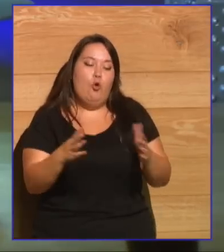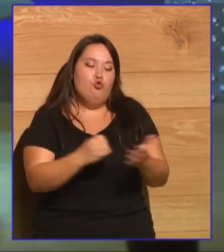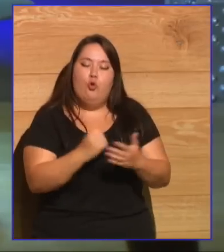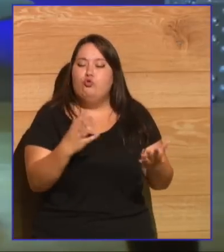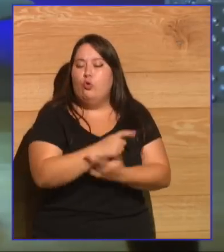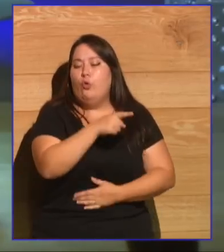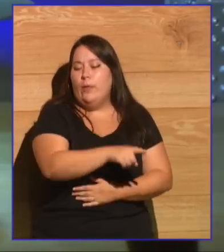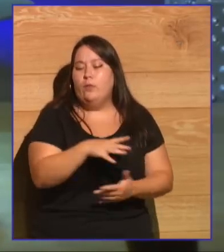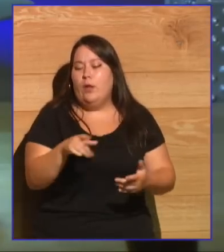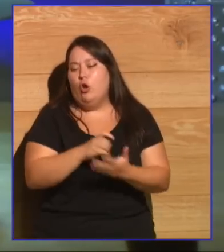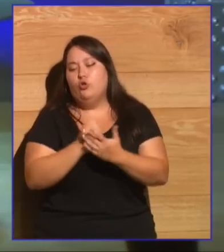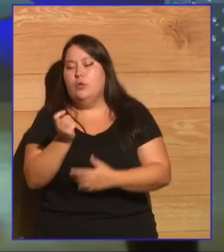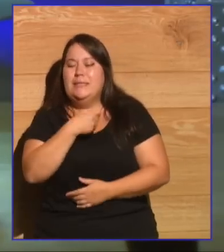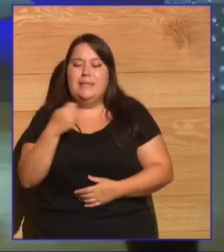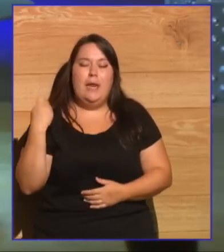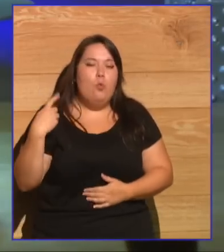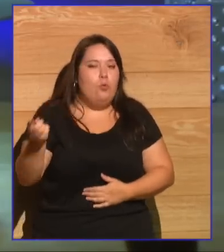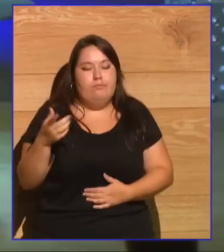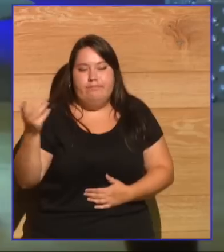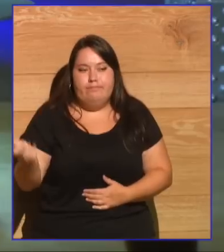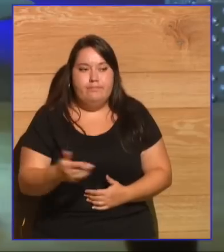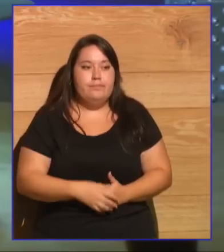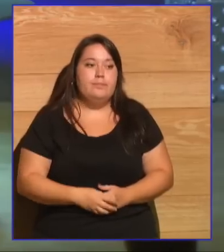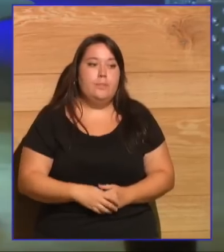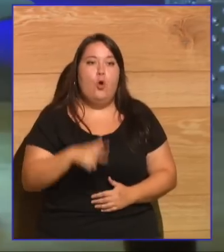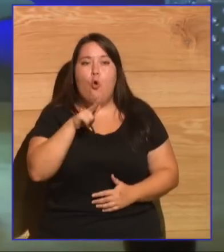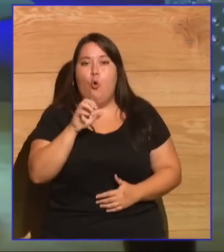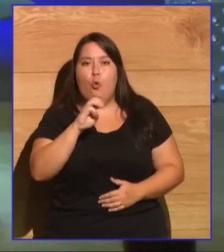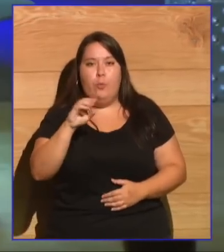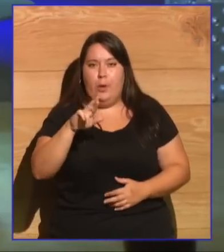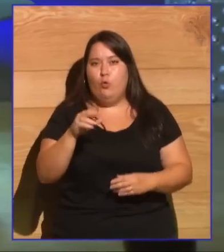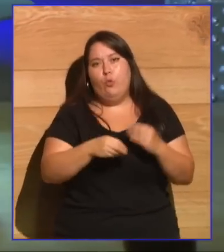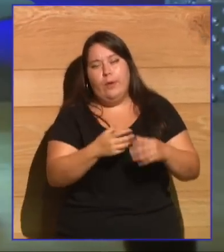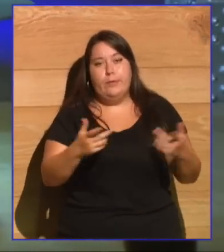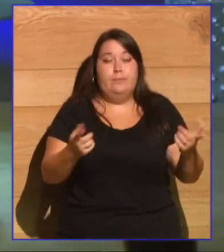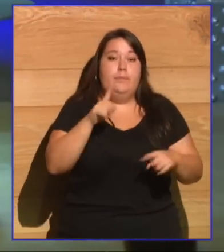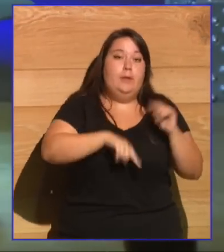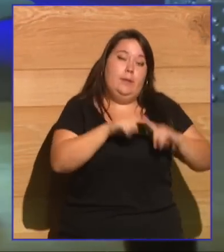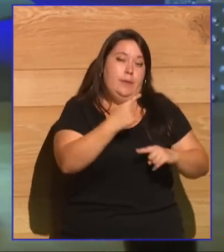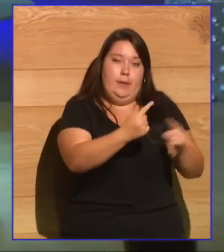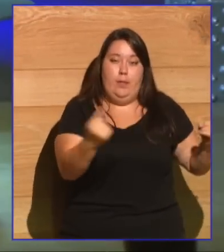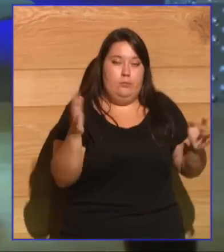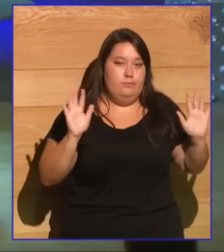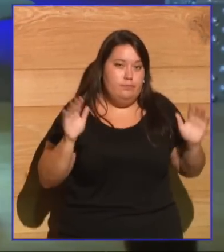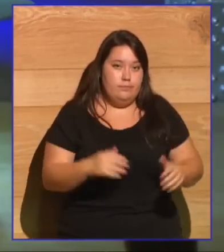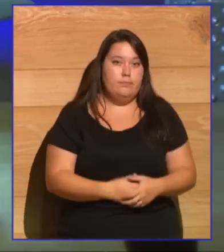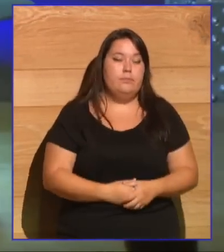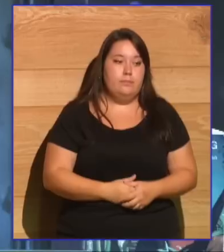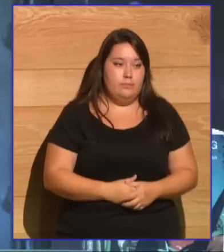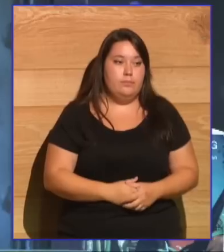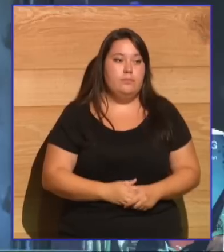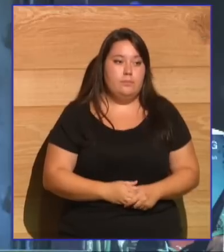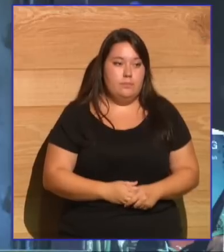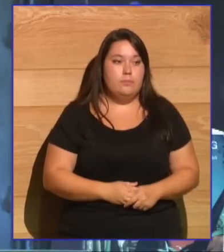todo el lotero esclavo y los de no no no esto no el velatorio gp ningún caso habría dejado a mangonear pues seguramente no es como casi siempre ni una cosa ni otra no